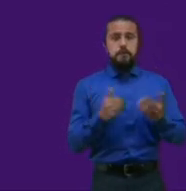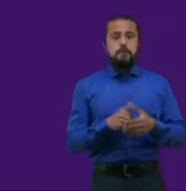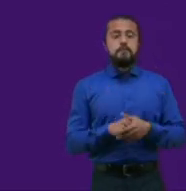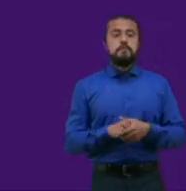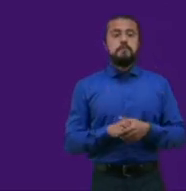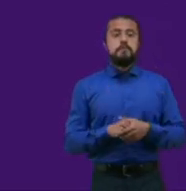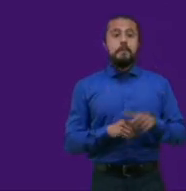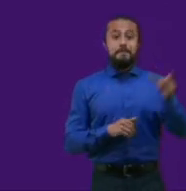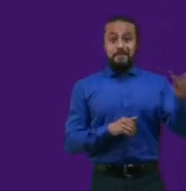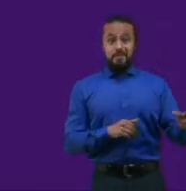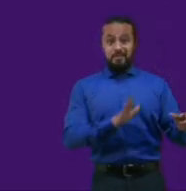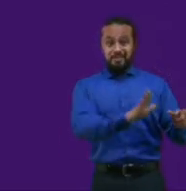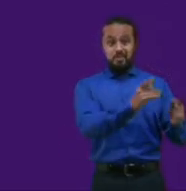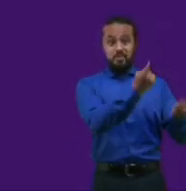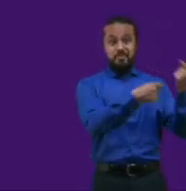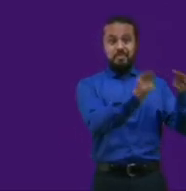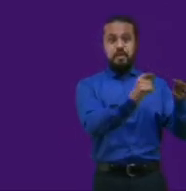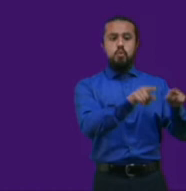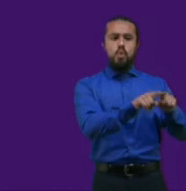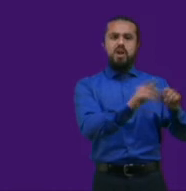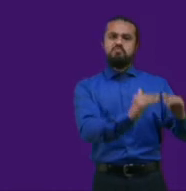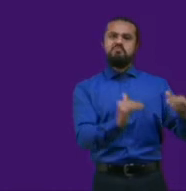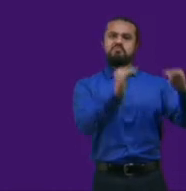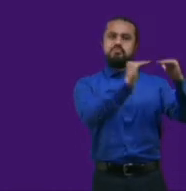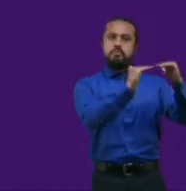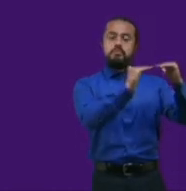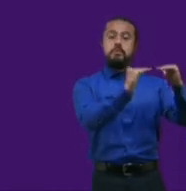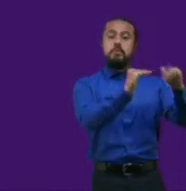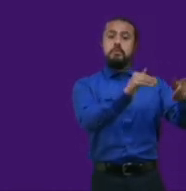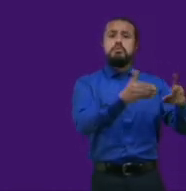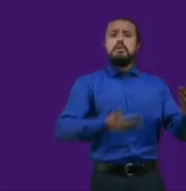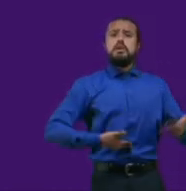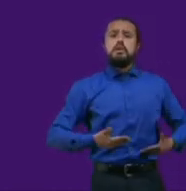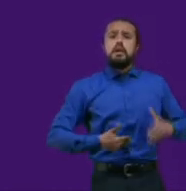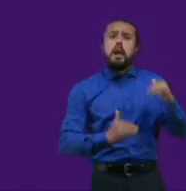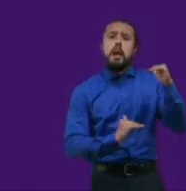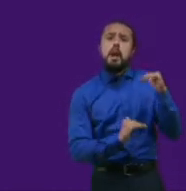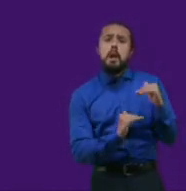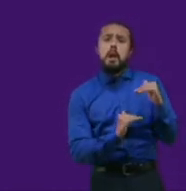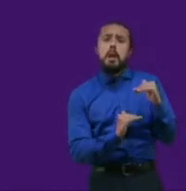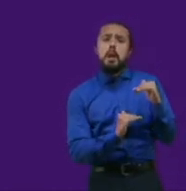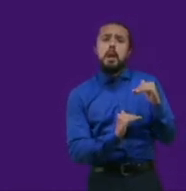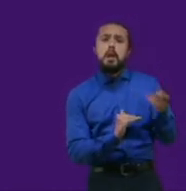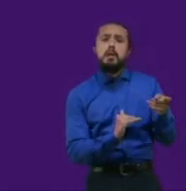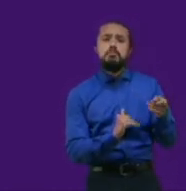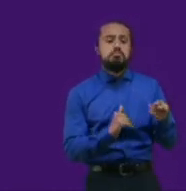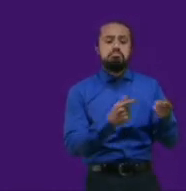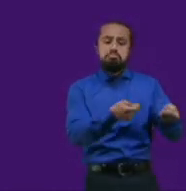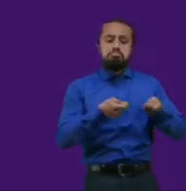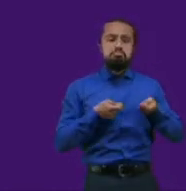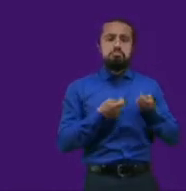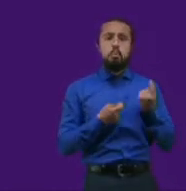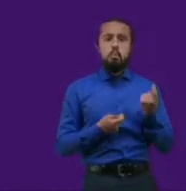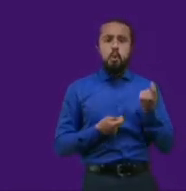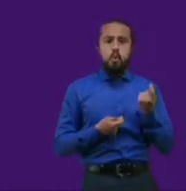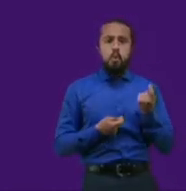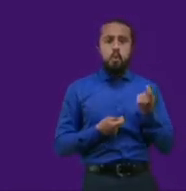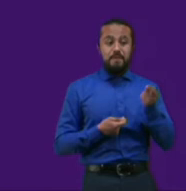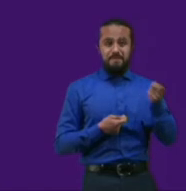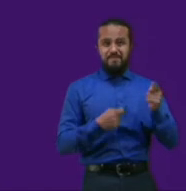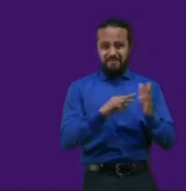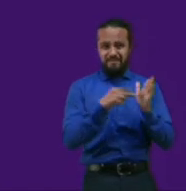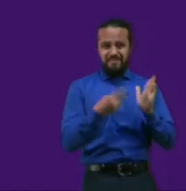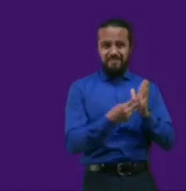una persona comercial un poquito más senior. En cambio, unas tienditas muy chiquitas que les van a devolver muy poco. Entonces ni siquiera pueden pagar tener